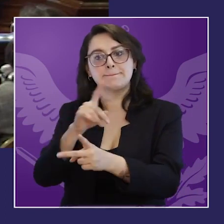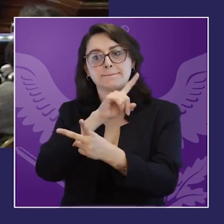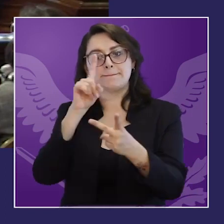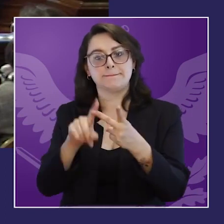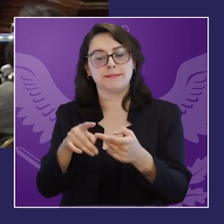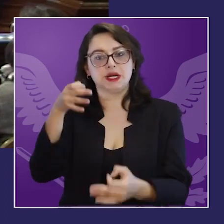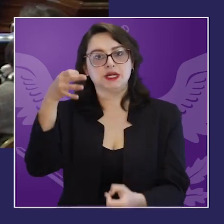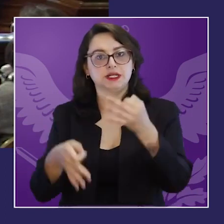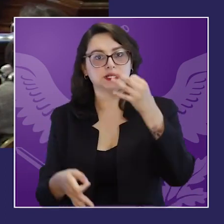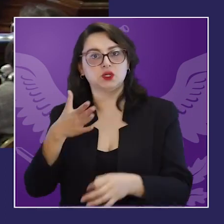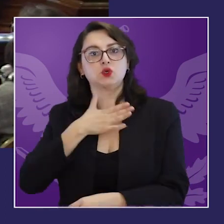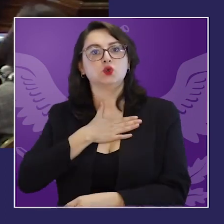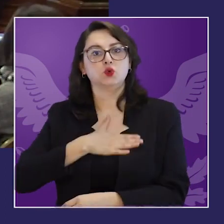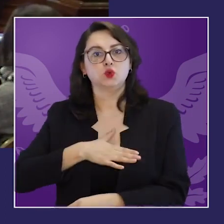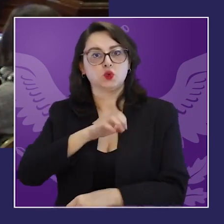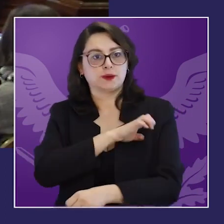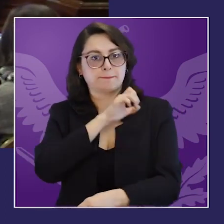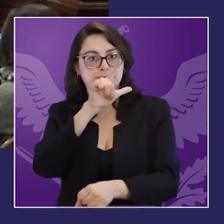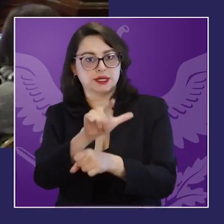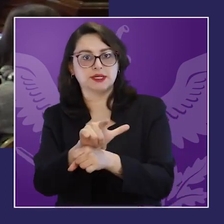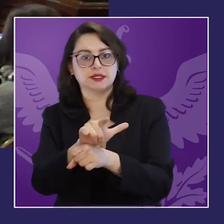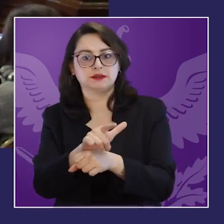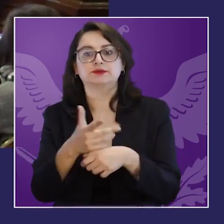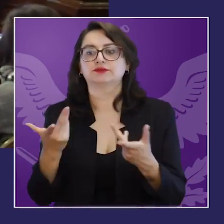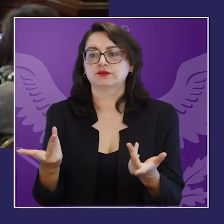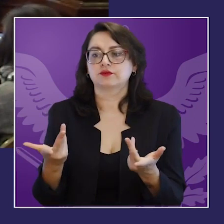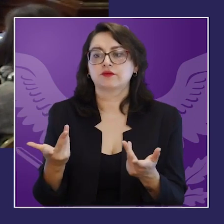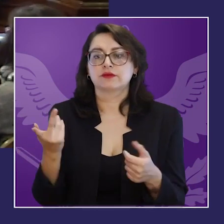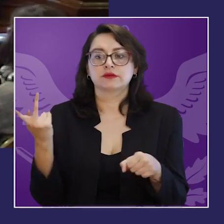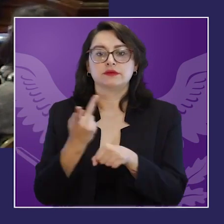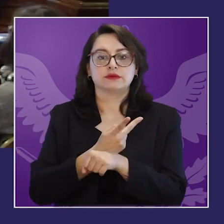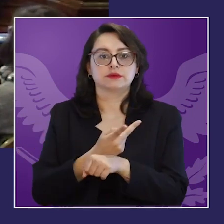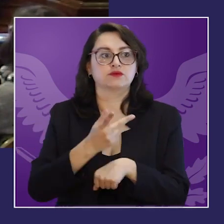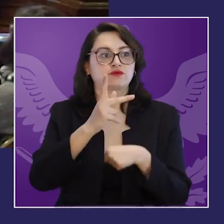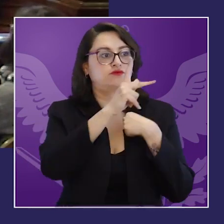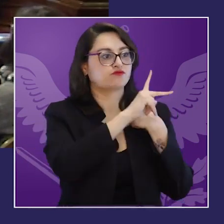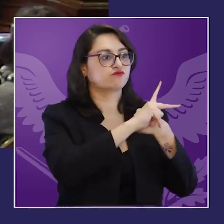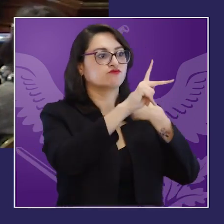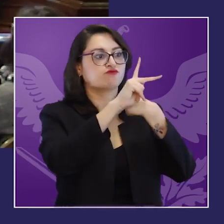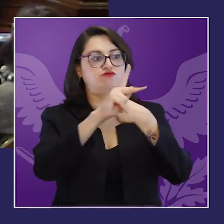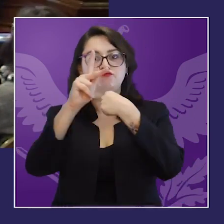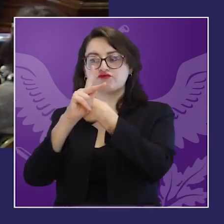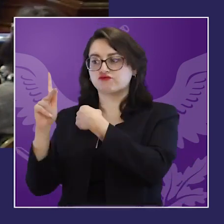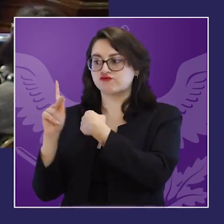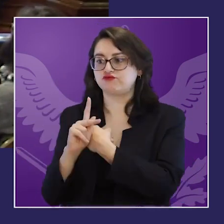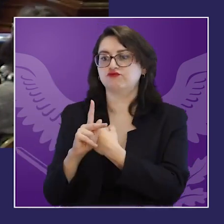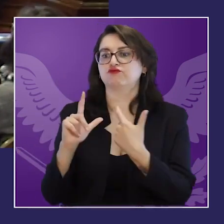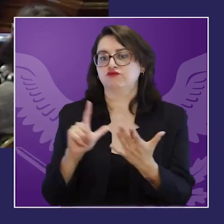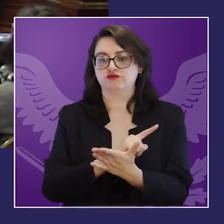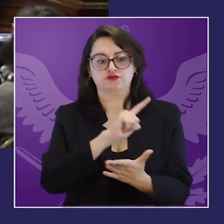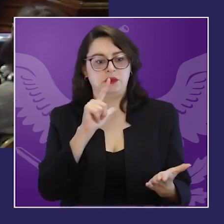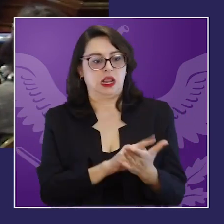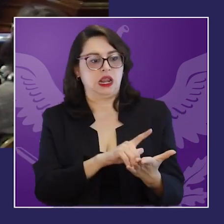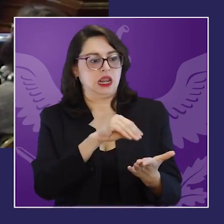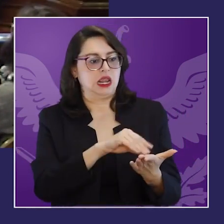normativos específicos e implementación de la justicia especializada. Como sabemos, en varios países